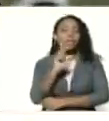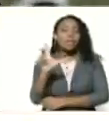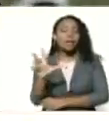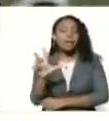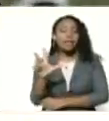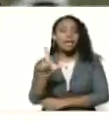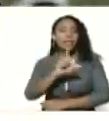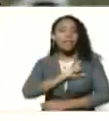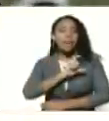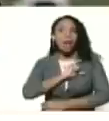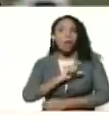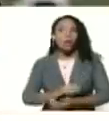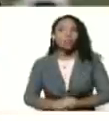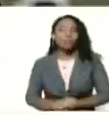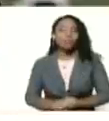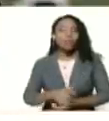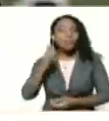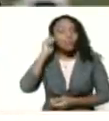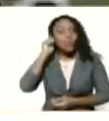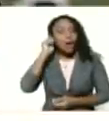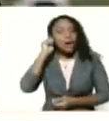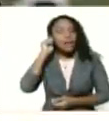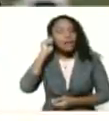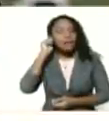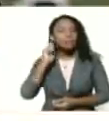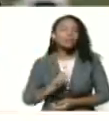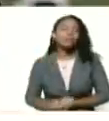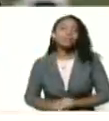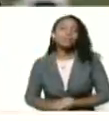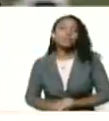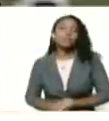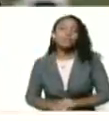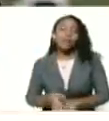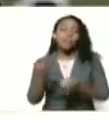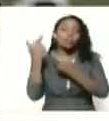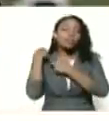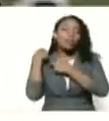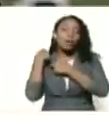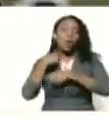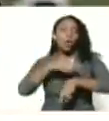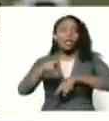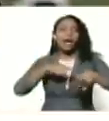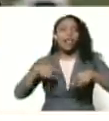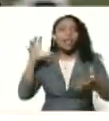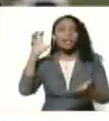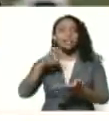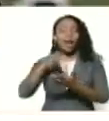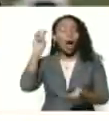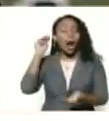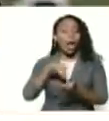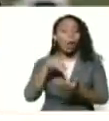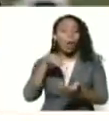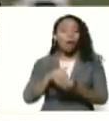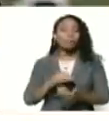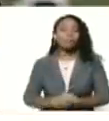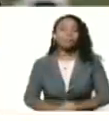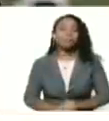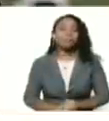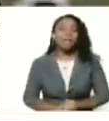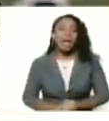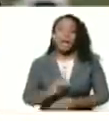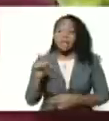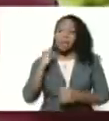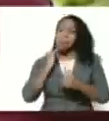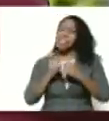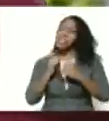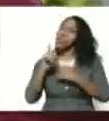enero. Carmen Emira Azócar, coordinadora del estado Aragua. Azócar, ese